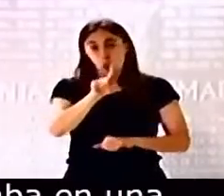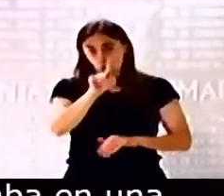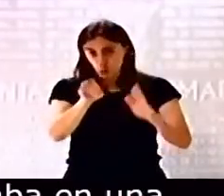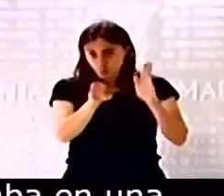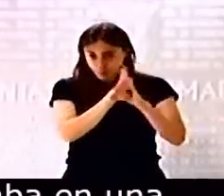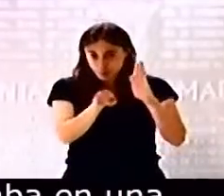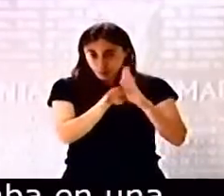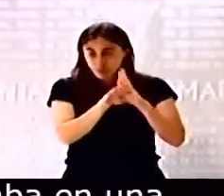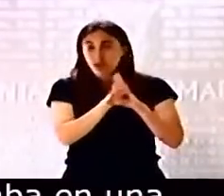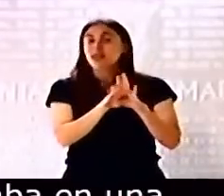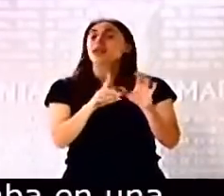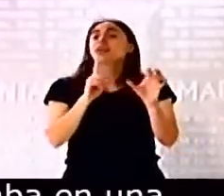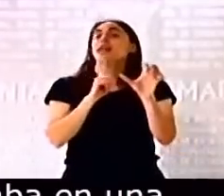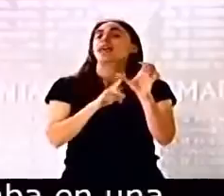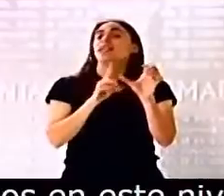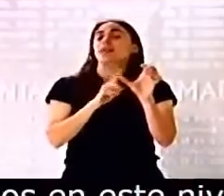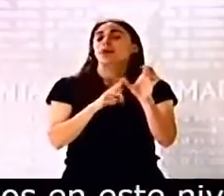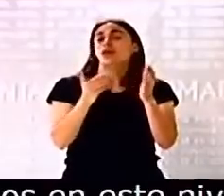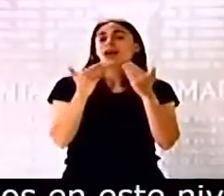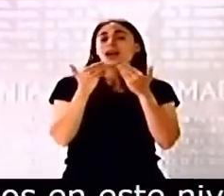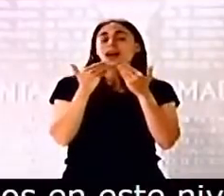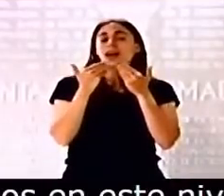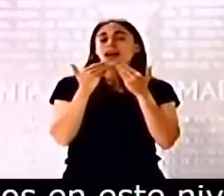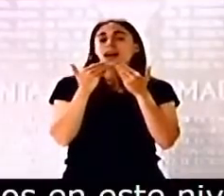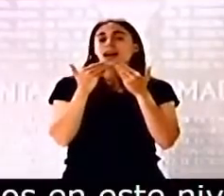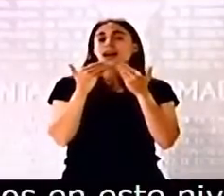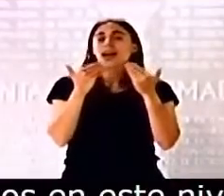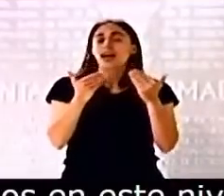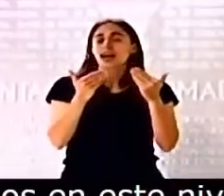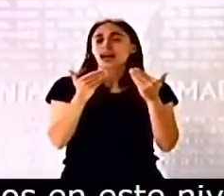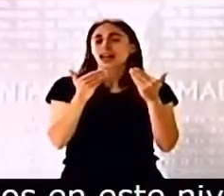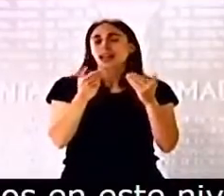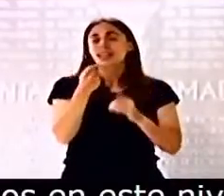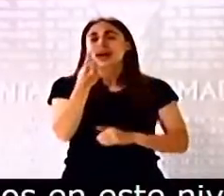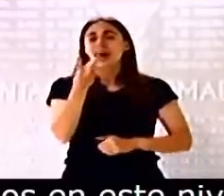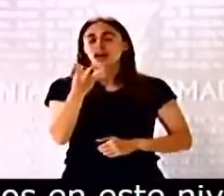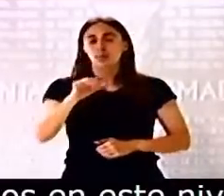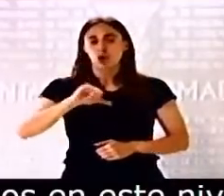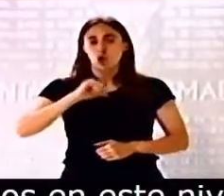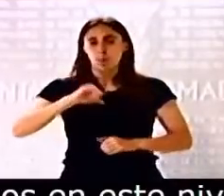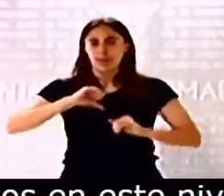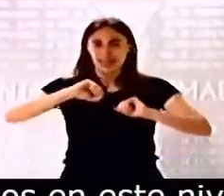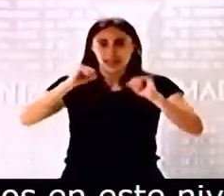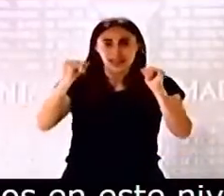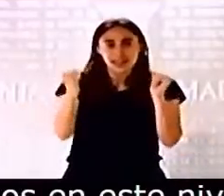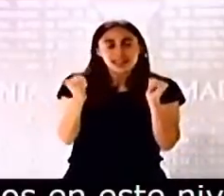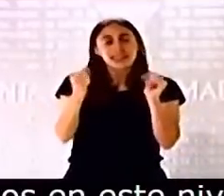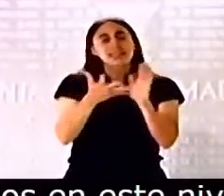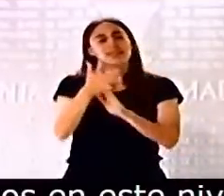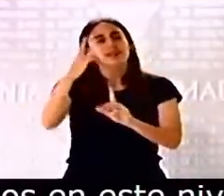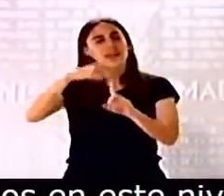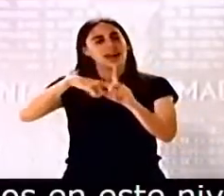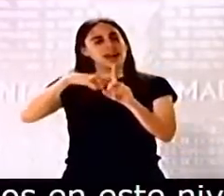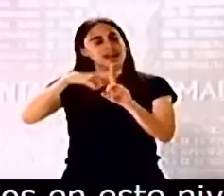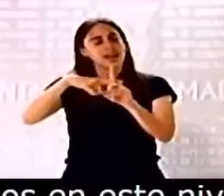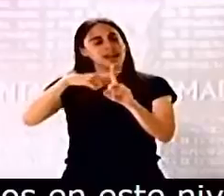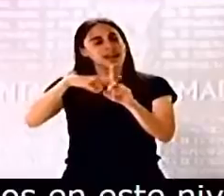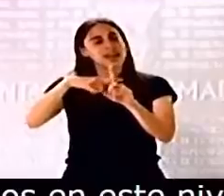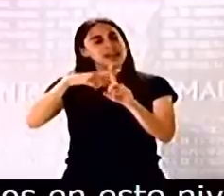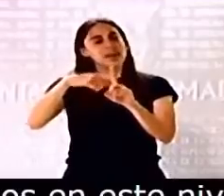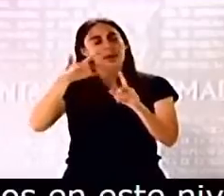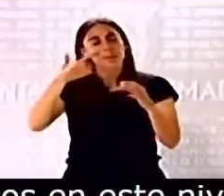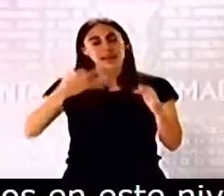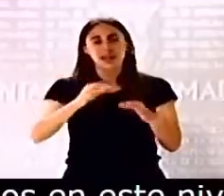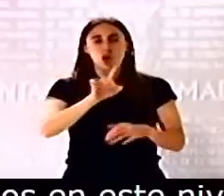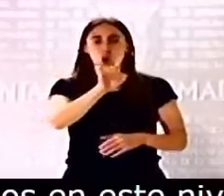Extremadura, gracias fundamentalmente a los indicadores de ocupación hospitalaria, estamos en un nivel de alerta 1.